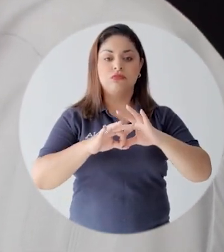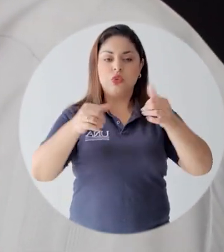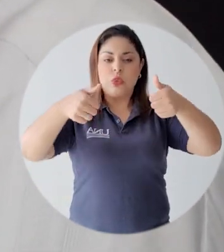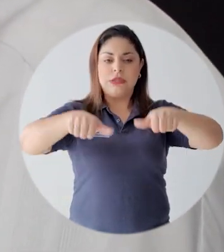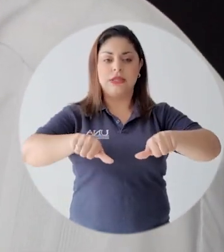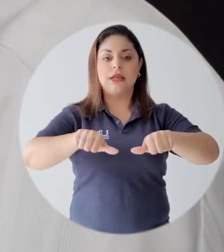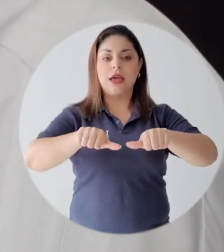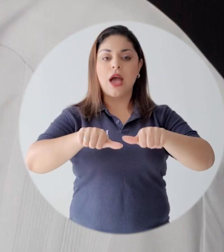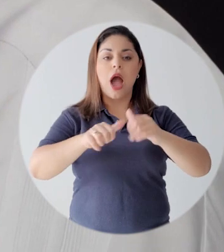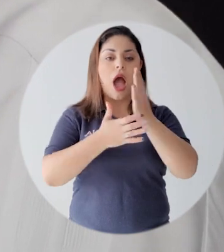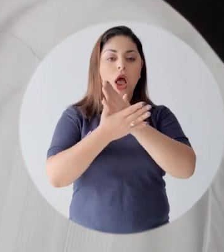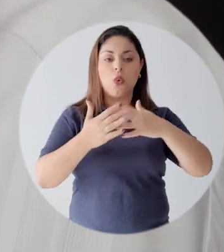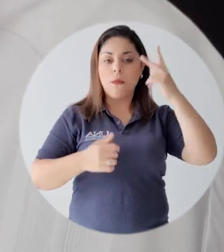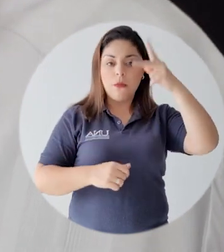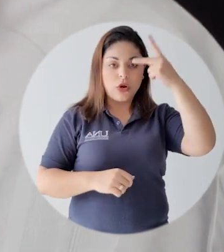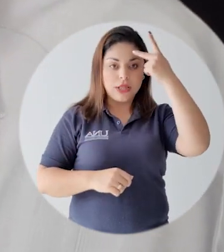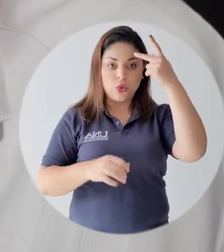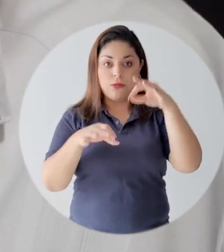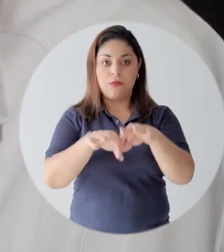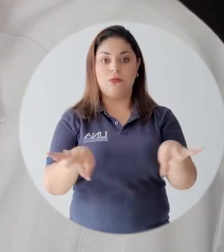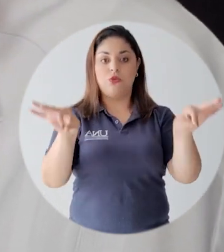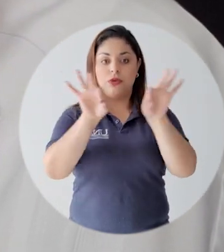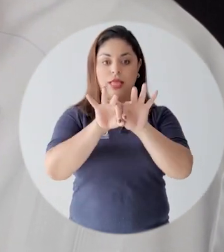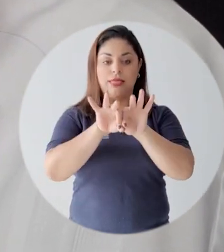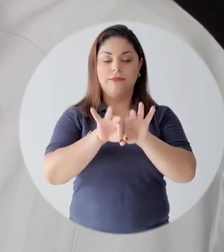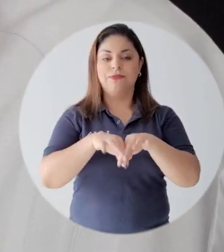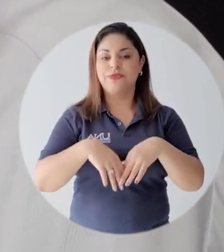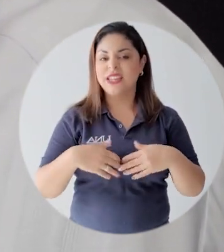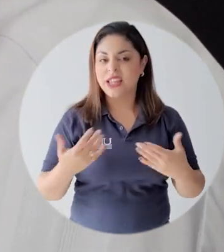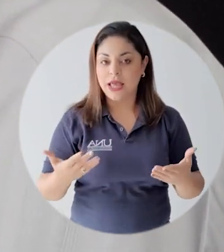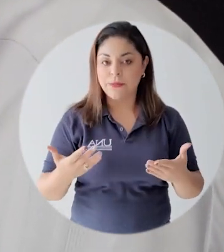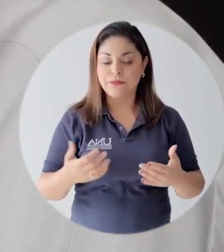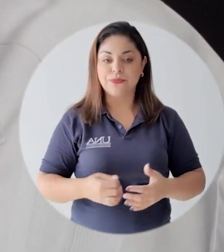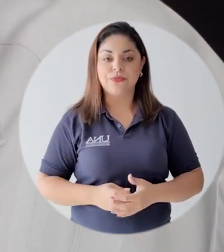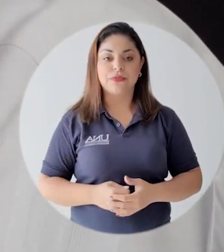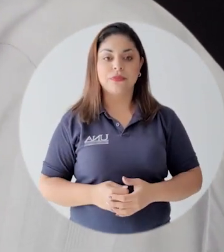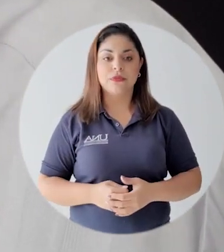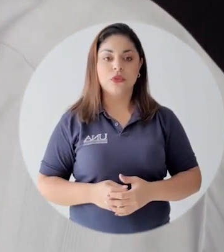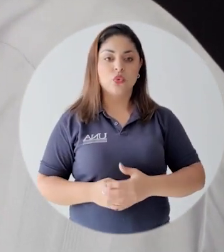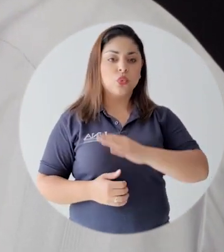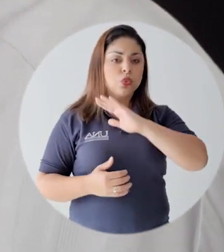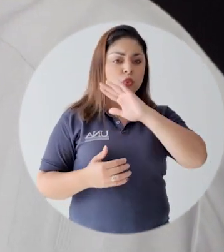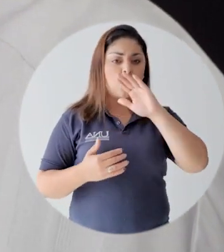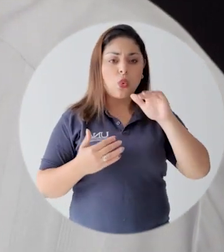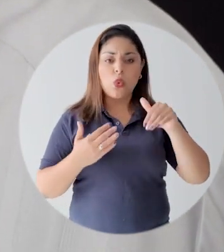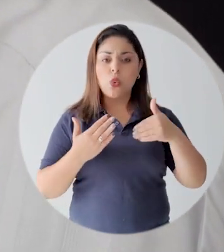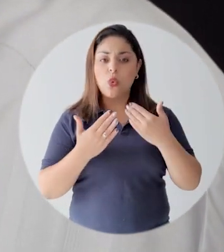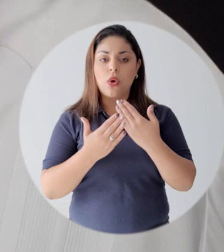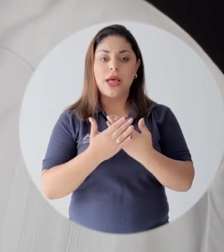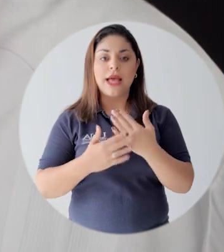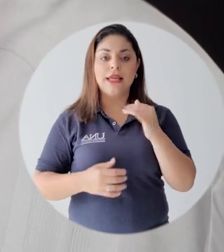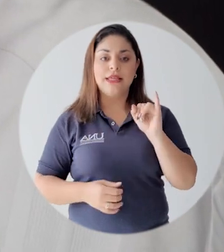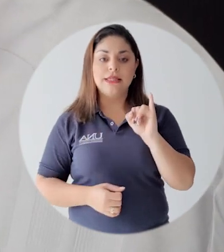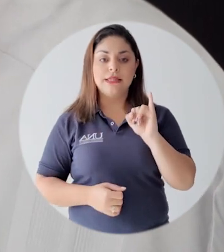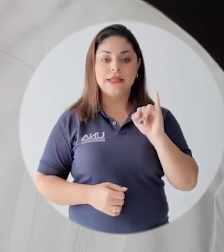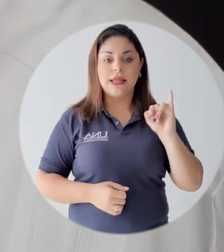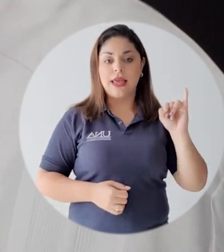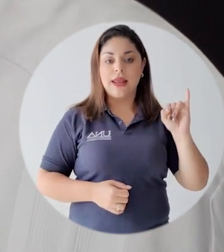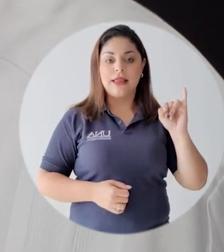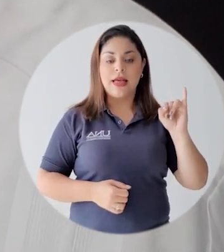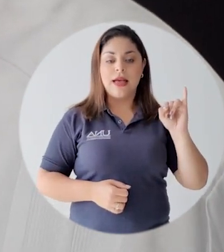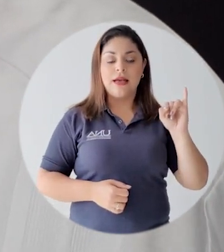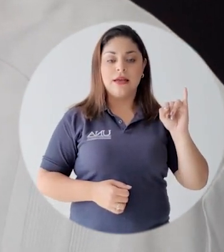fenómeno político muy importante. Y es que toda la izquierda suramericana